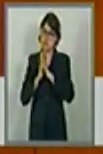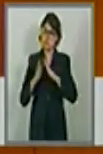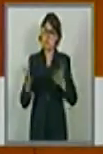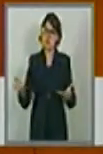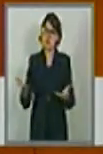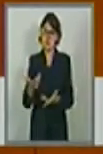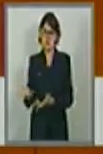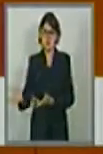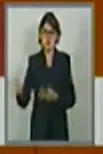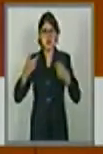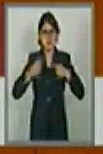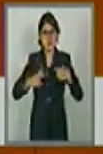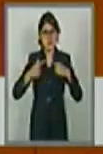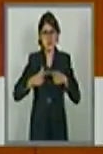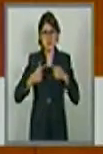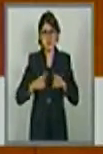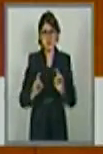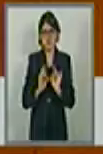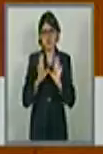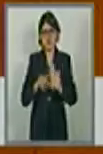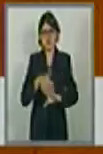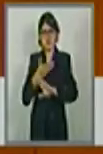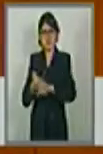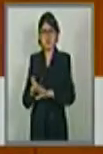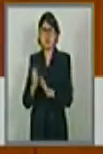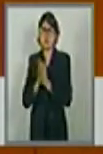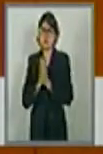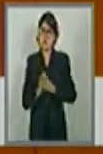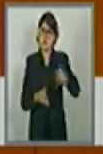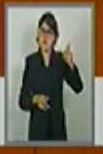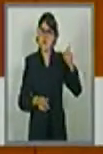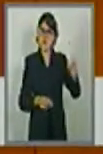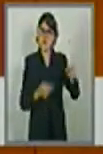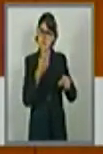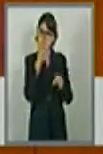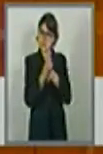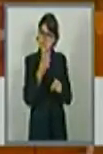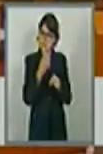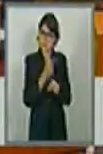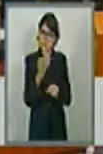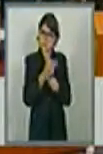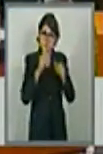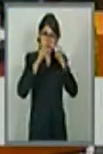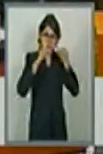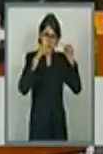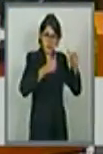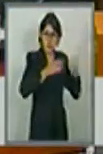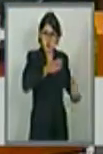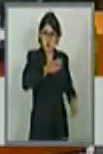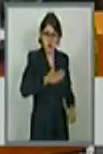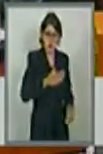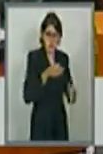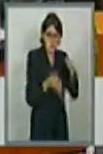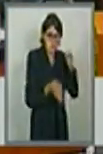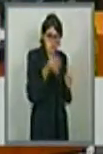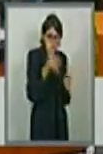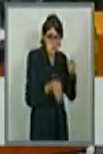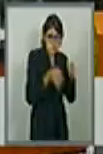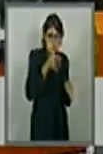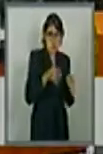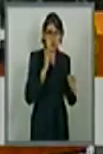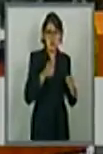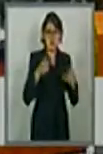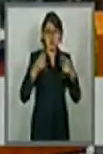de los trabajadores afectados sea ejecutado ante antes este acto de justicia que quienes entregaron por años